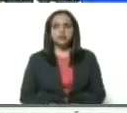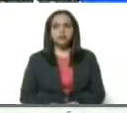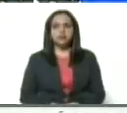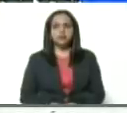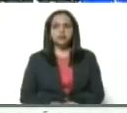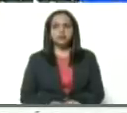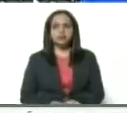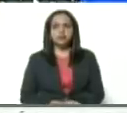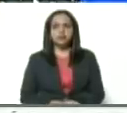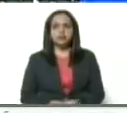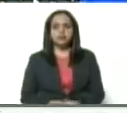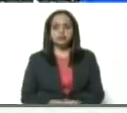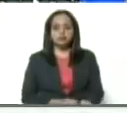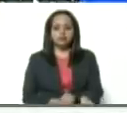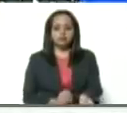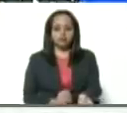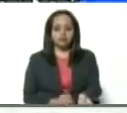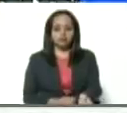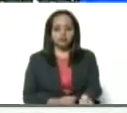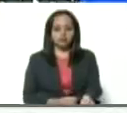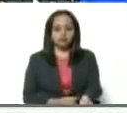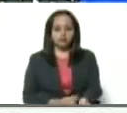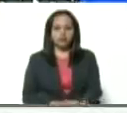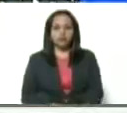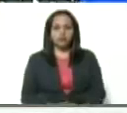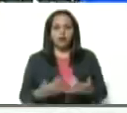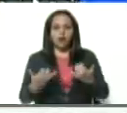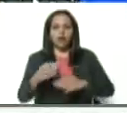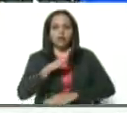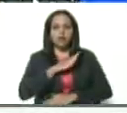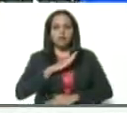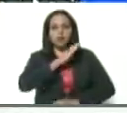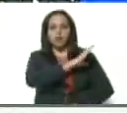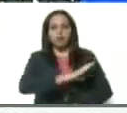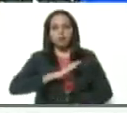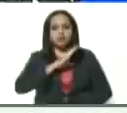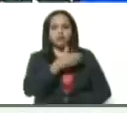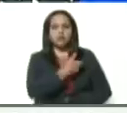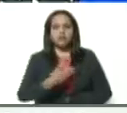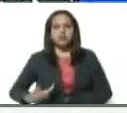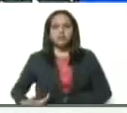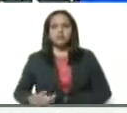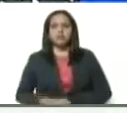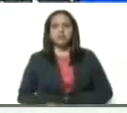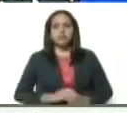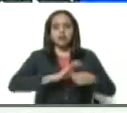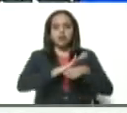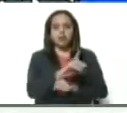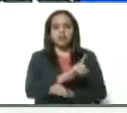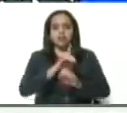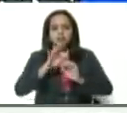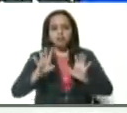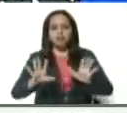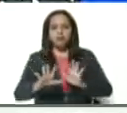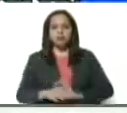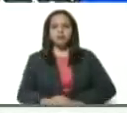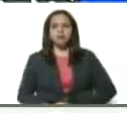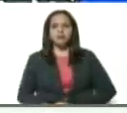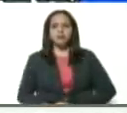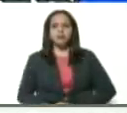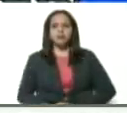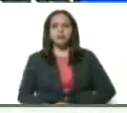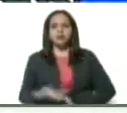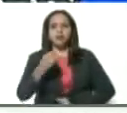En Miraflores tenemos la Comisión Presidencial del COVID-19, dirigida por nuestra